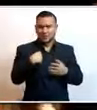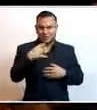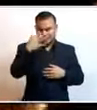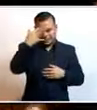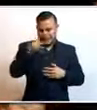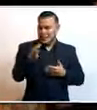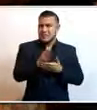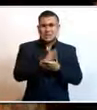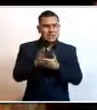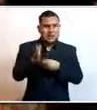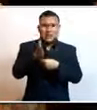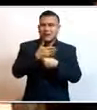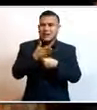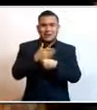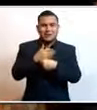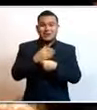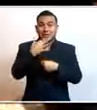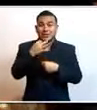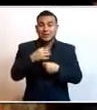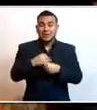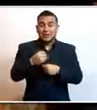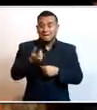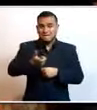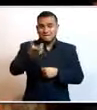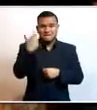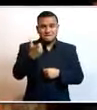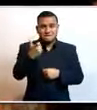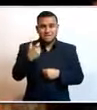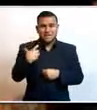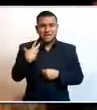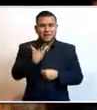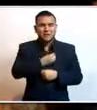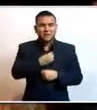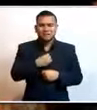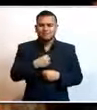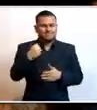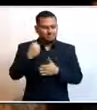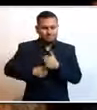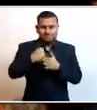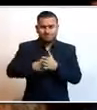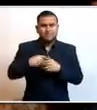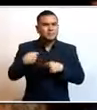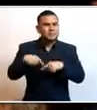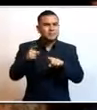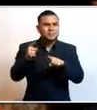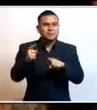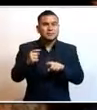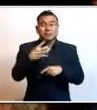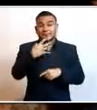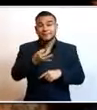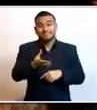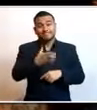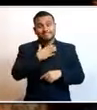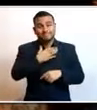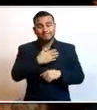que se llenaron las bolsas de dinero del pueblo, ahora vienen y nos critican a nosotros por trabajar para el pueblo.